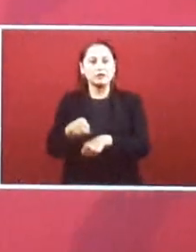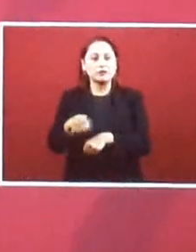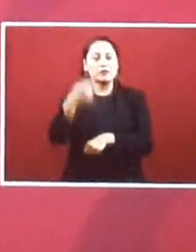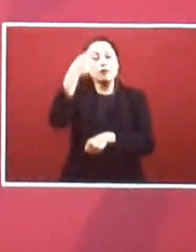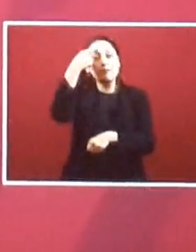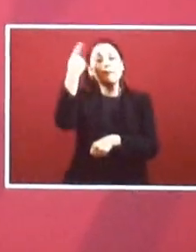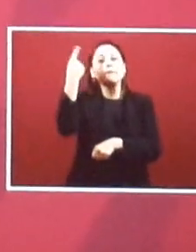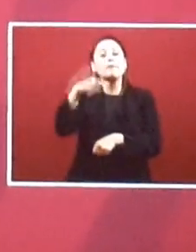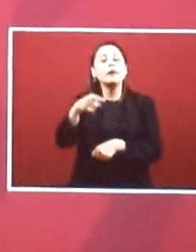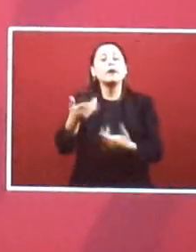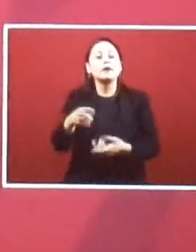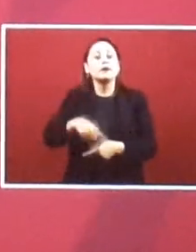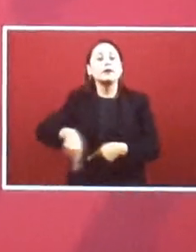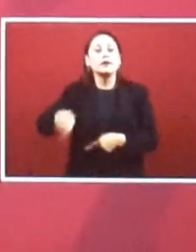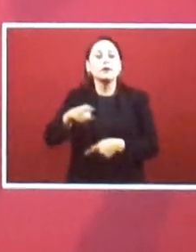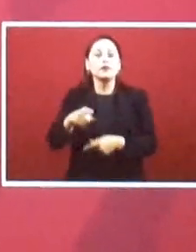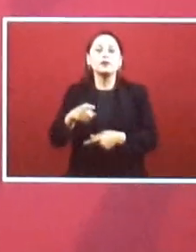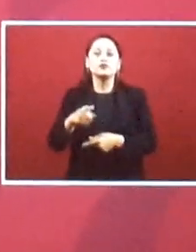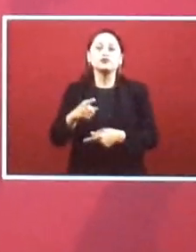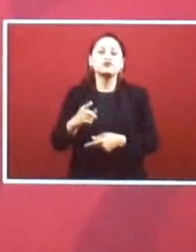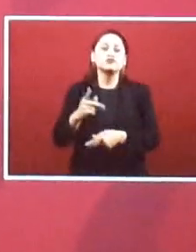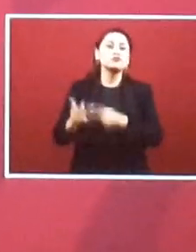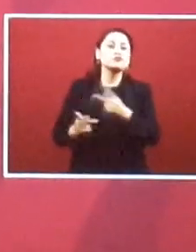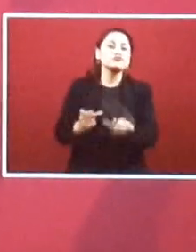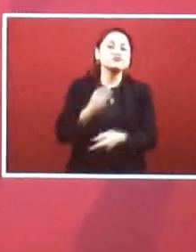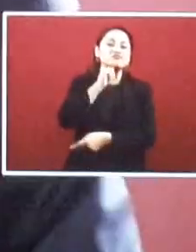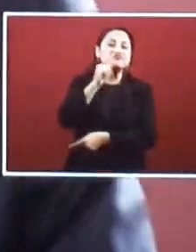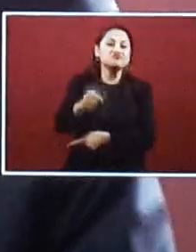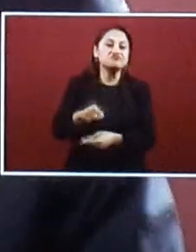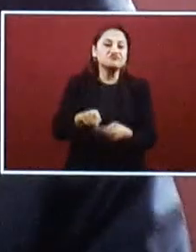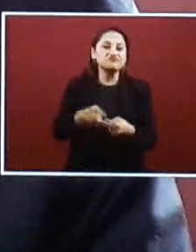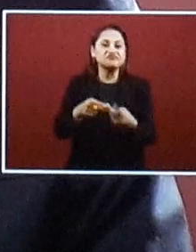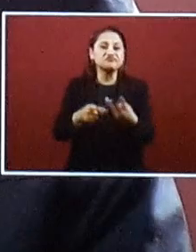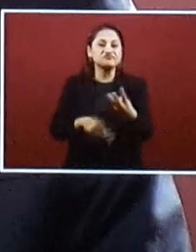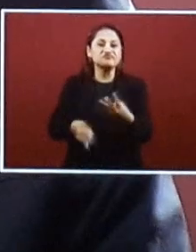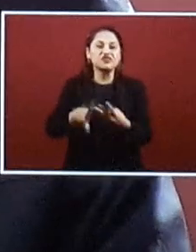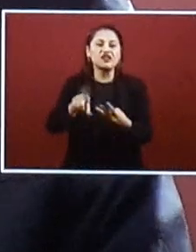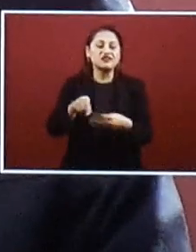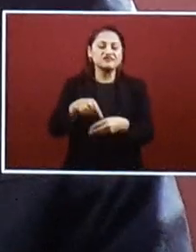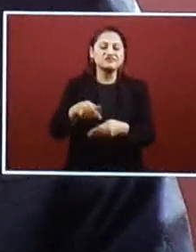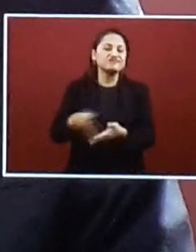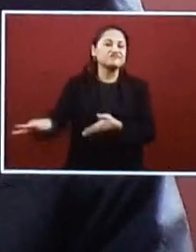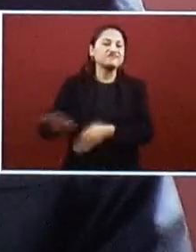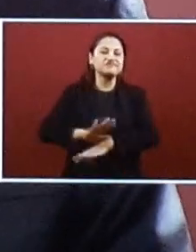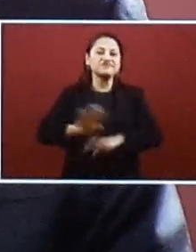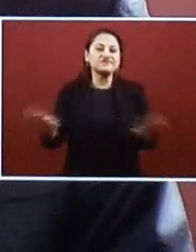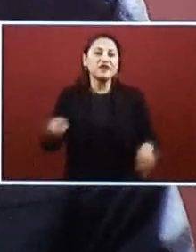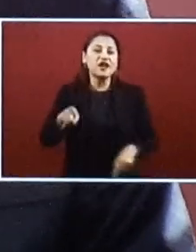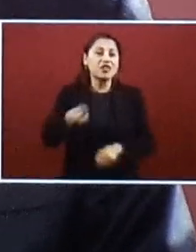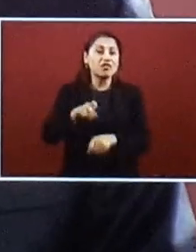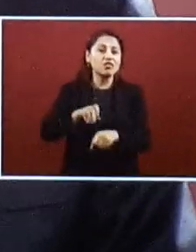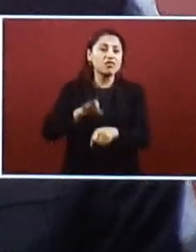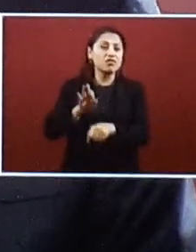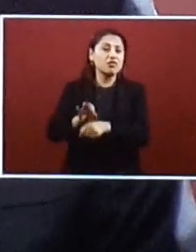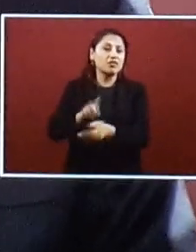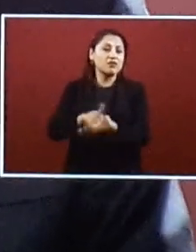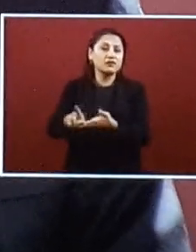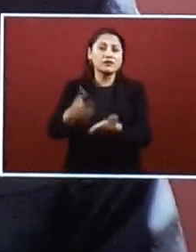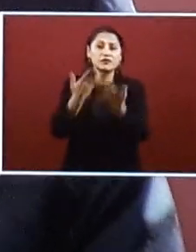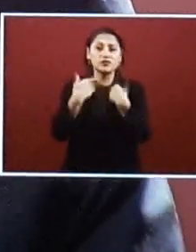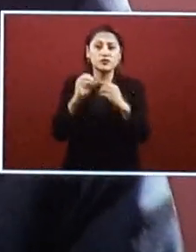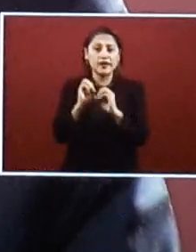prestaciones y poderlos correr también sin garantizarles sus